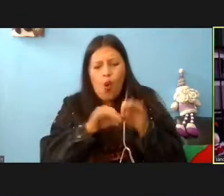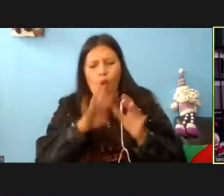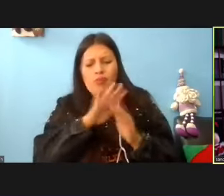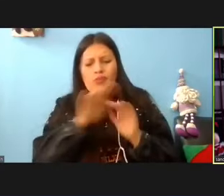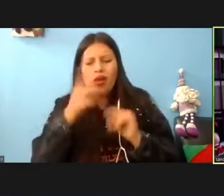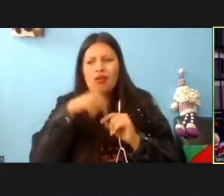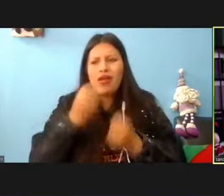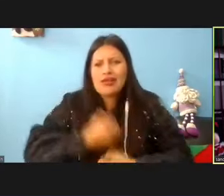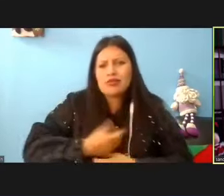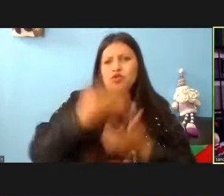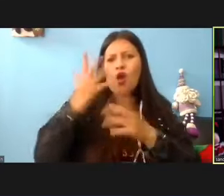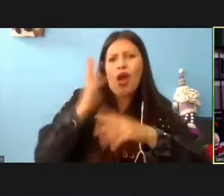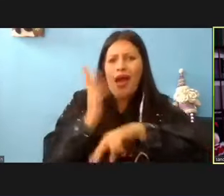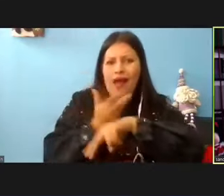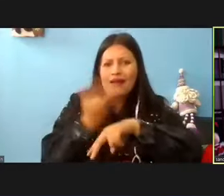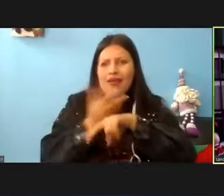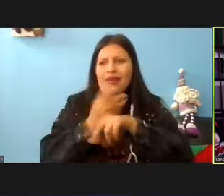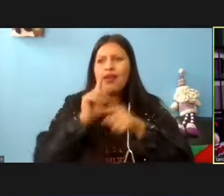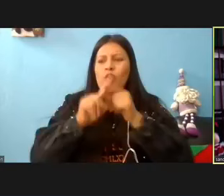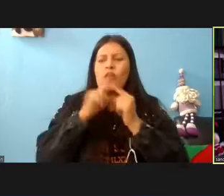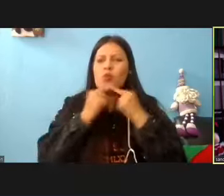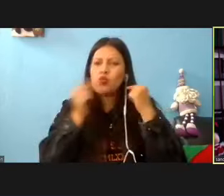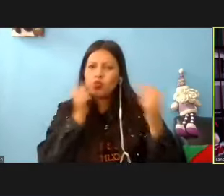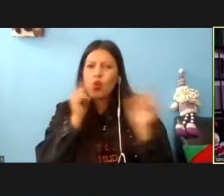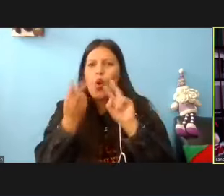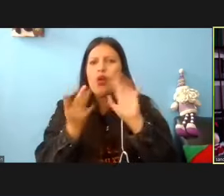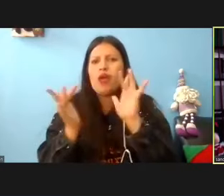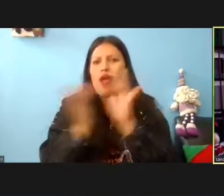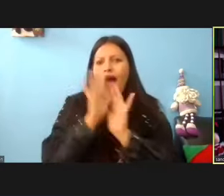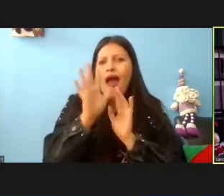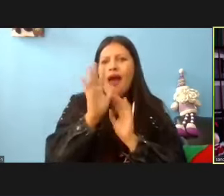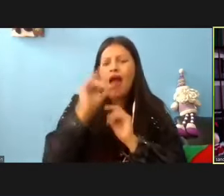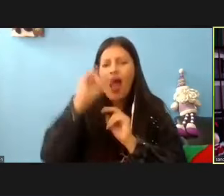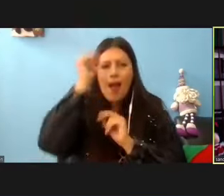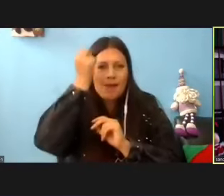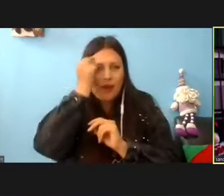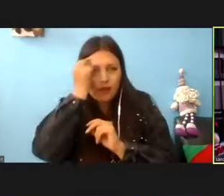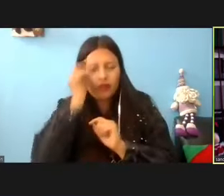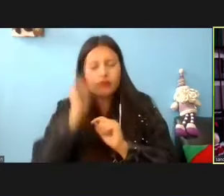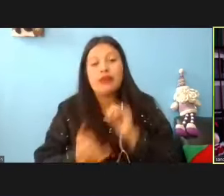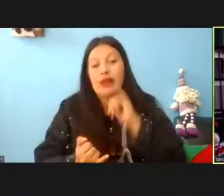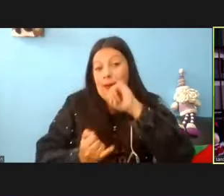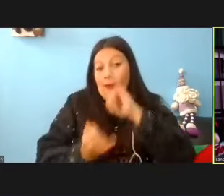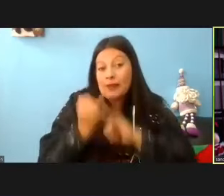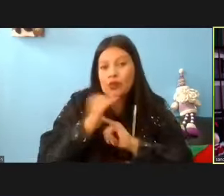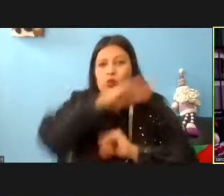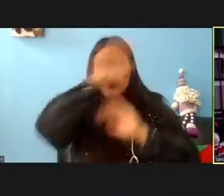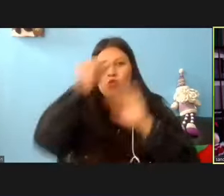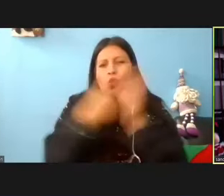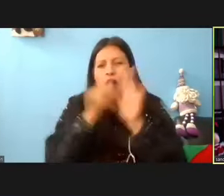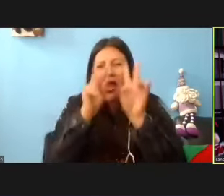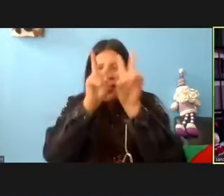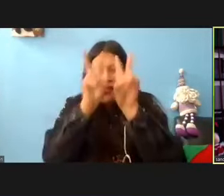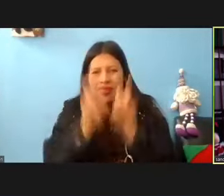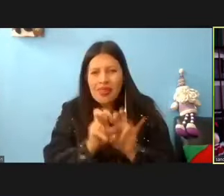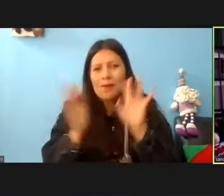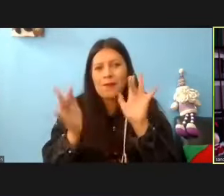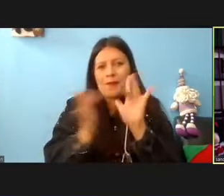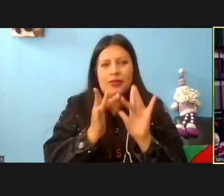artísticas ligadas con las discusiones con respecto a la memoria. Y finalmente, todos los temas que tienen que ver con